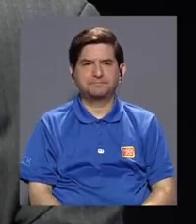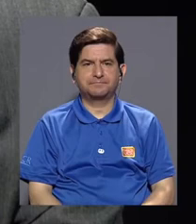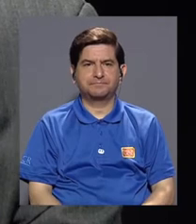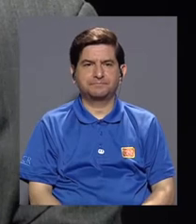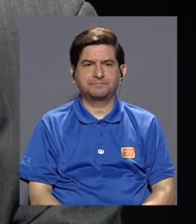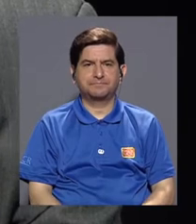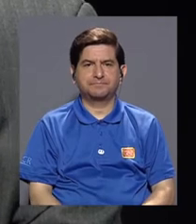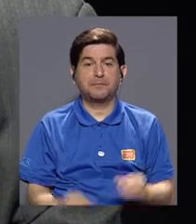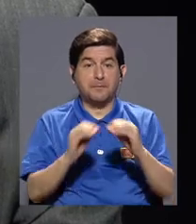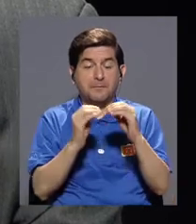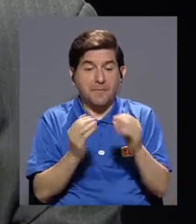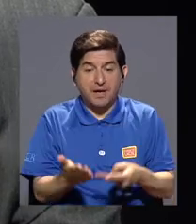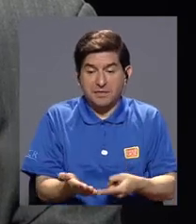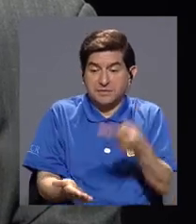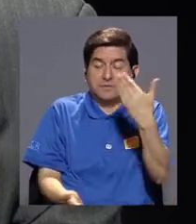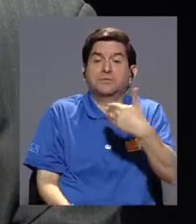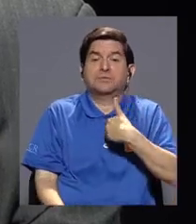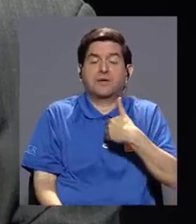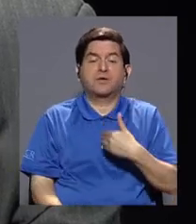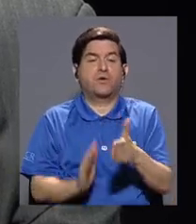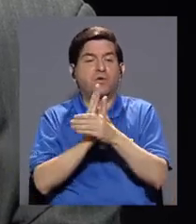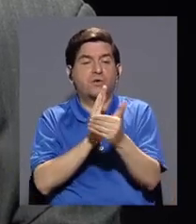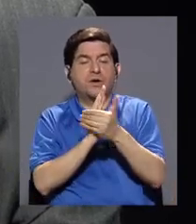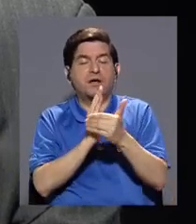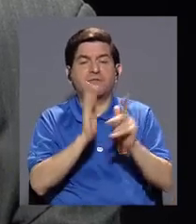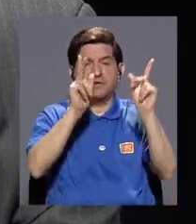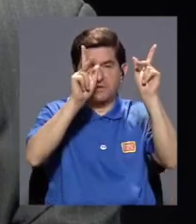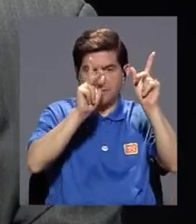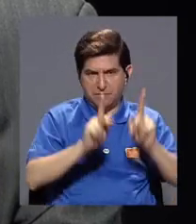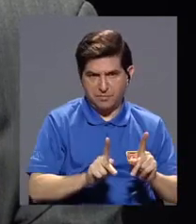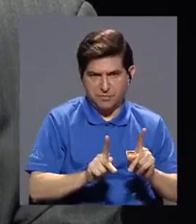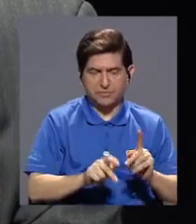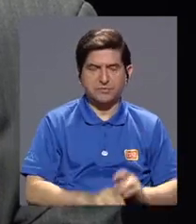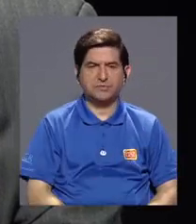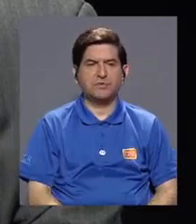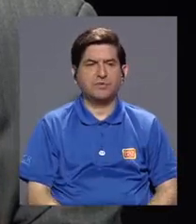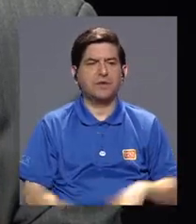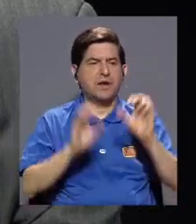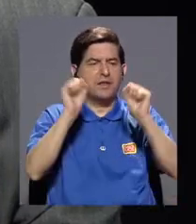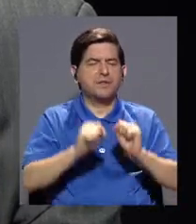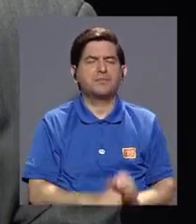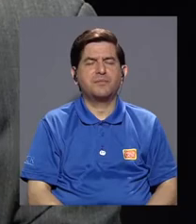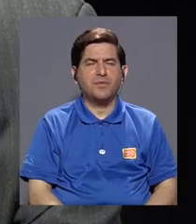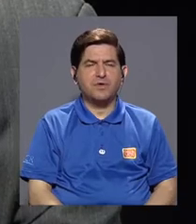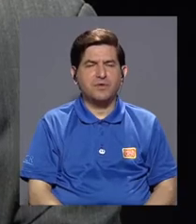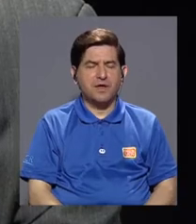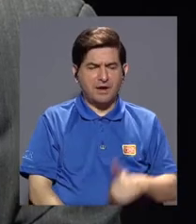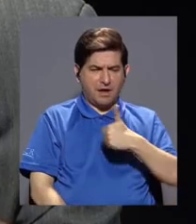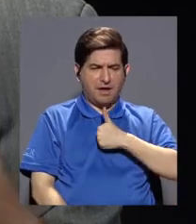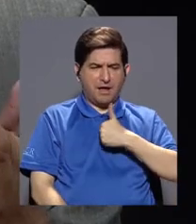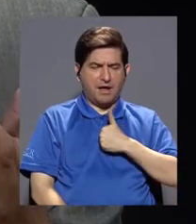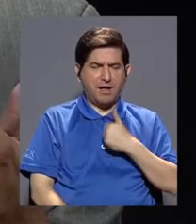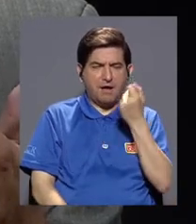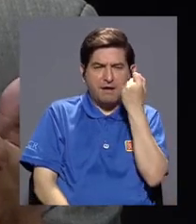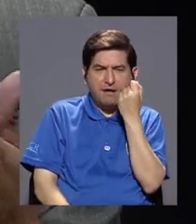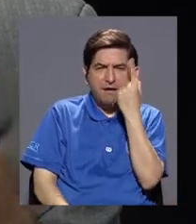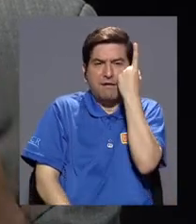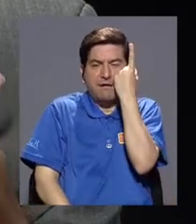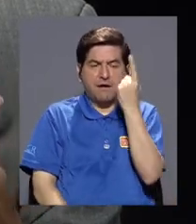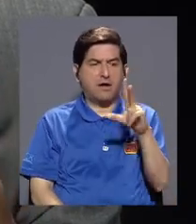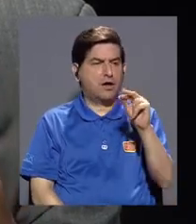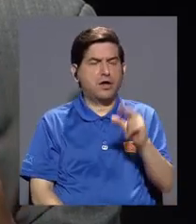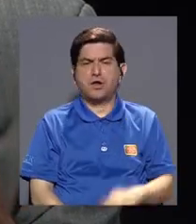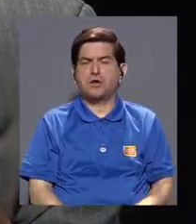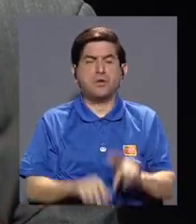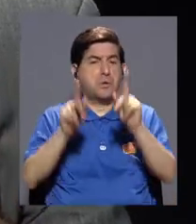Es más valioso entonces la capacidad de la persona de discernir por sí misma que